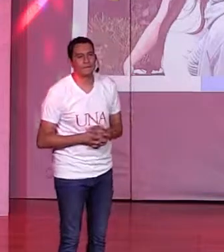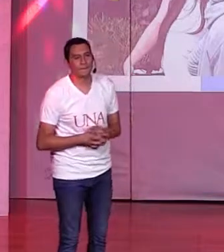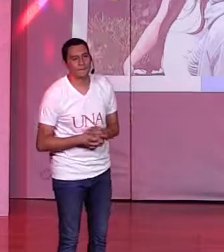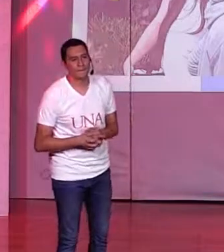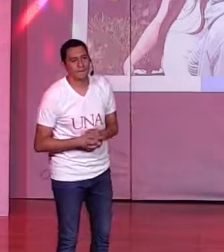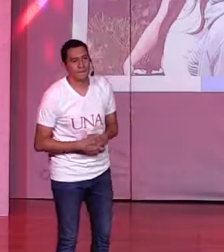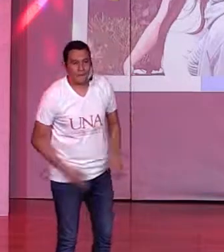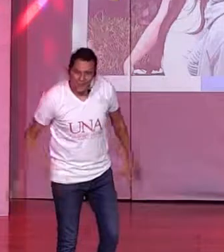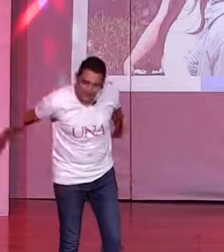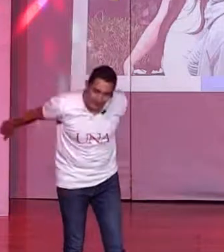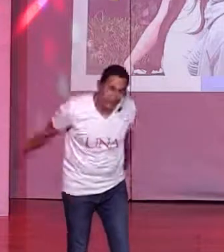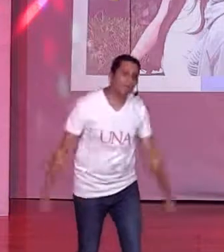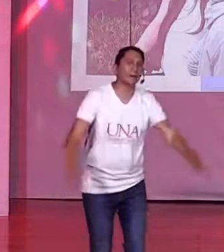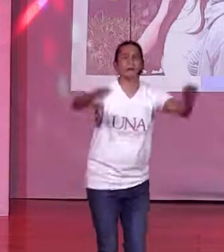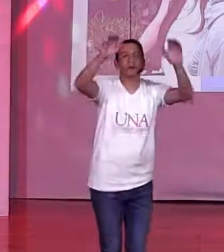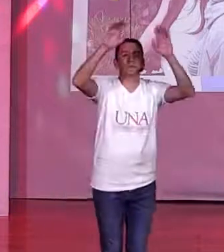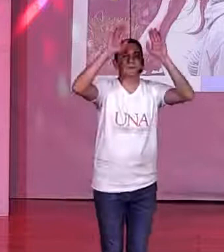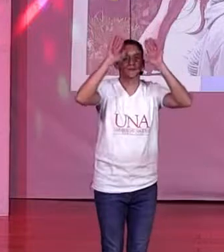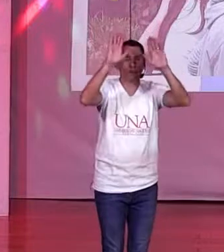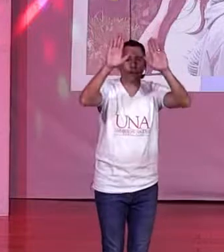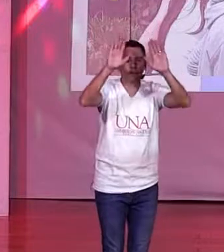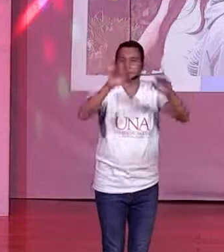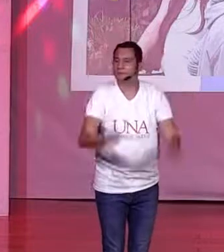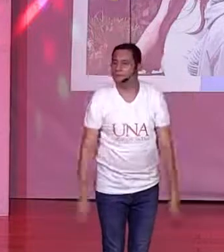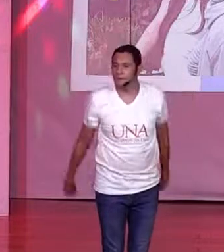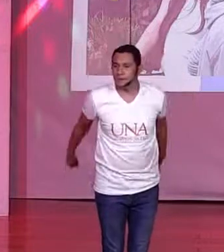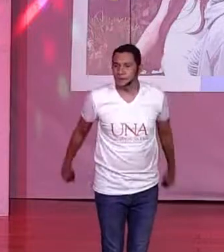en la Unidad de Éxito Académico. Hagamos la parada entonces.